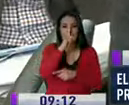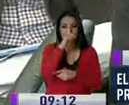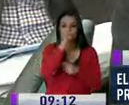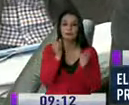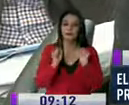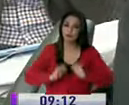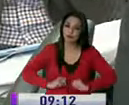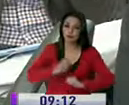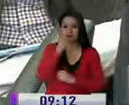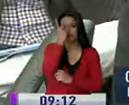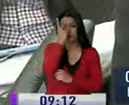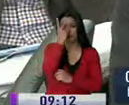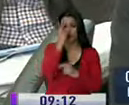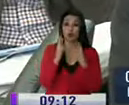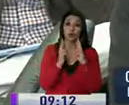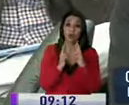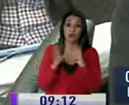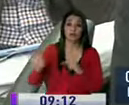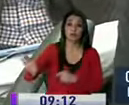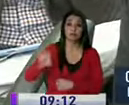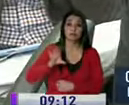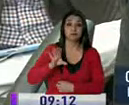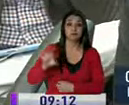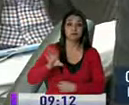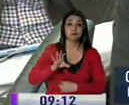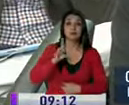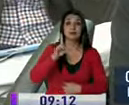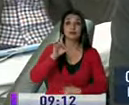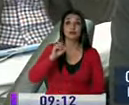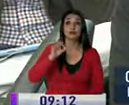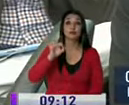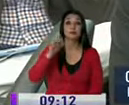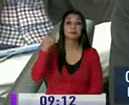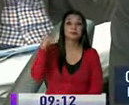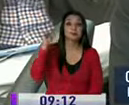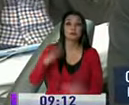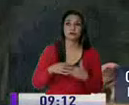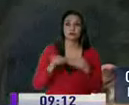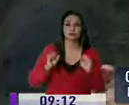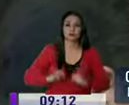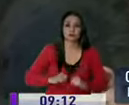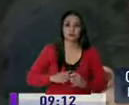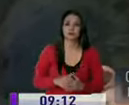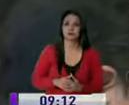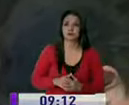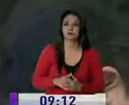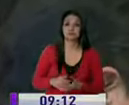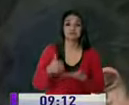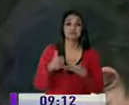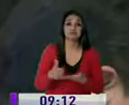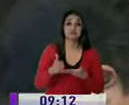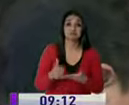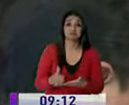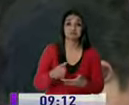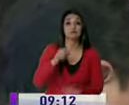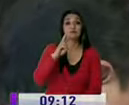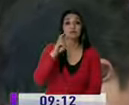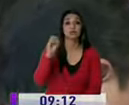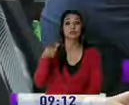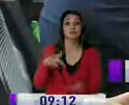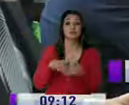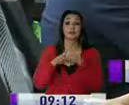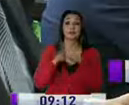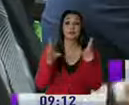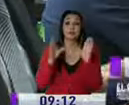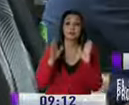esto nosotros esperamos tener una recaudación de 189 millones de dólares. Al beneficio podrían acogerse más de 200.000